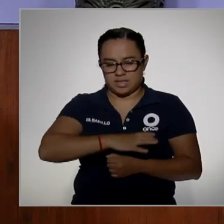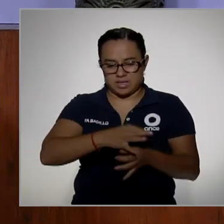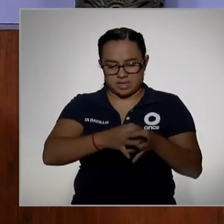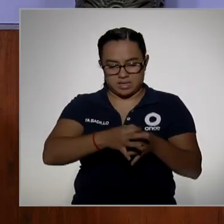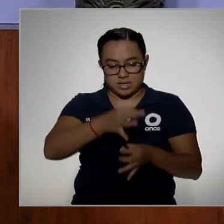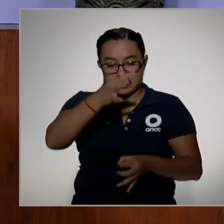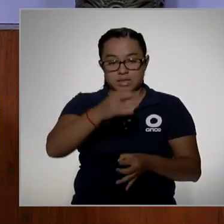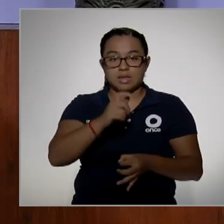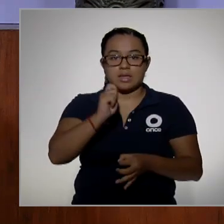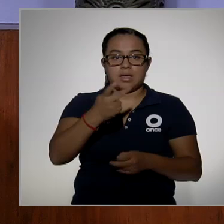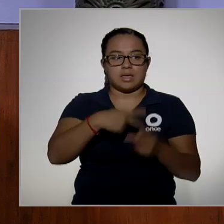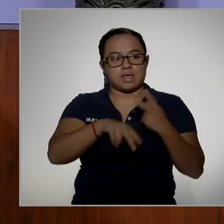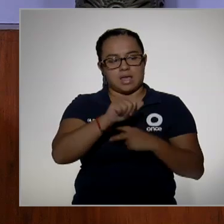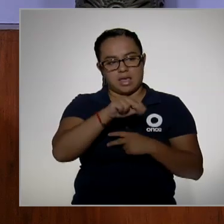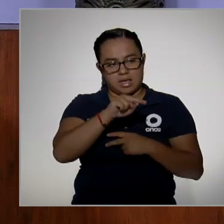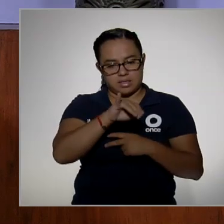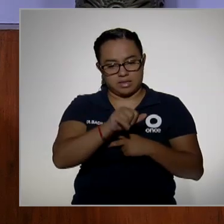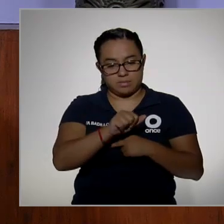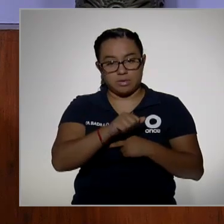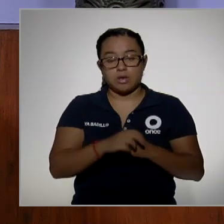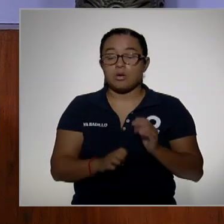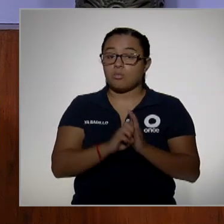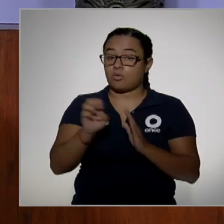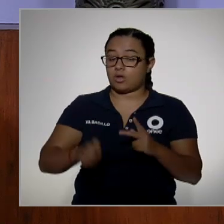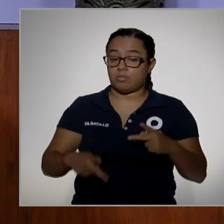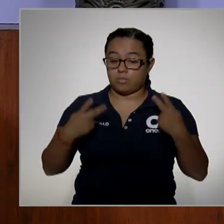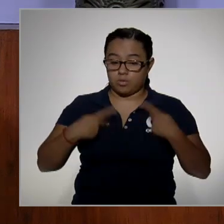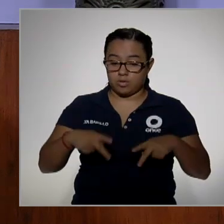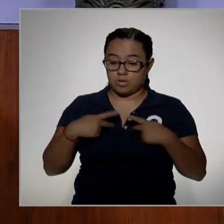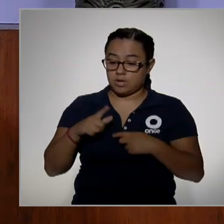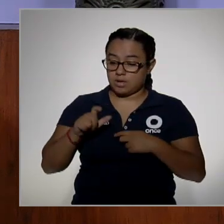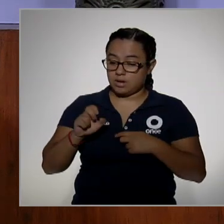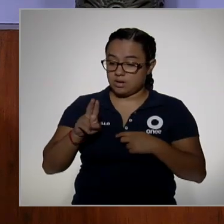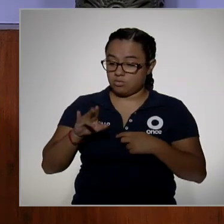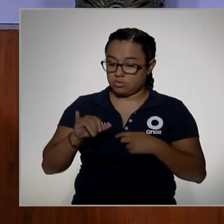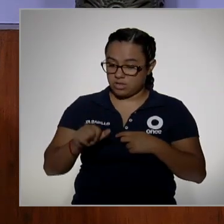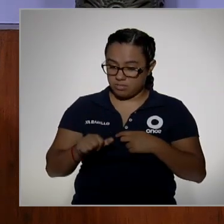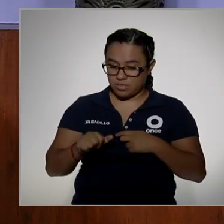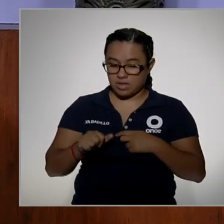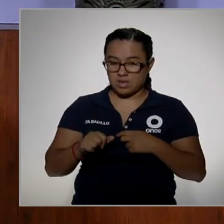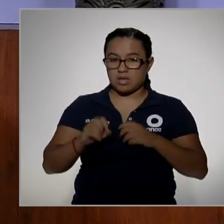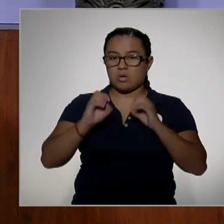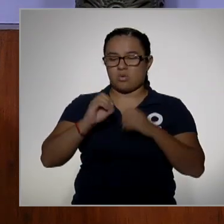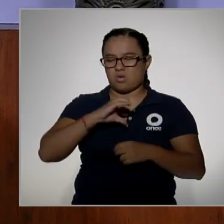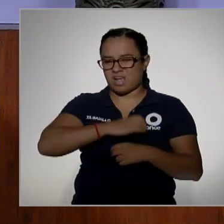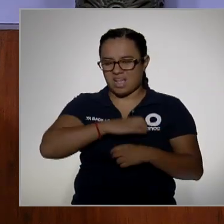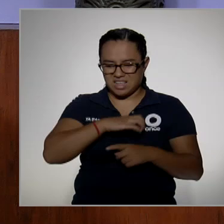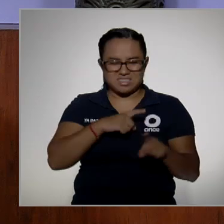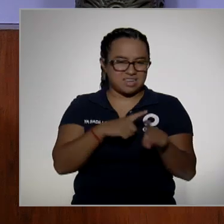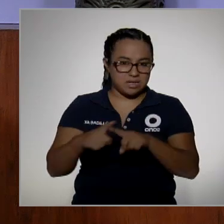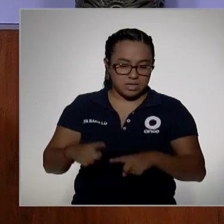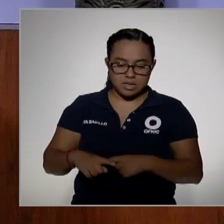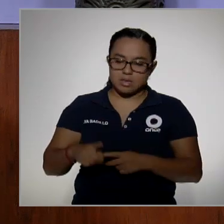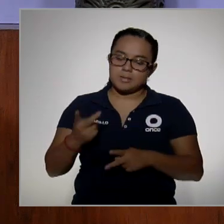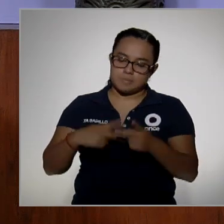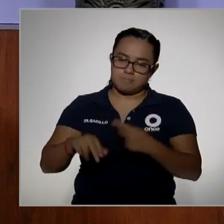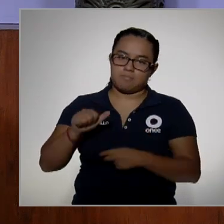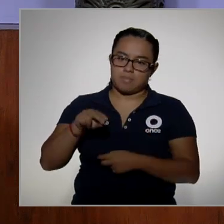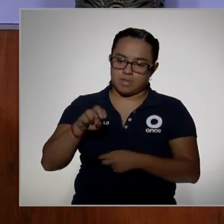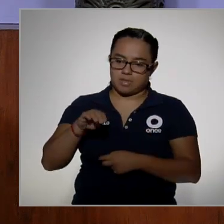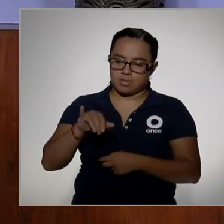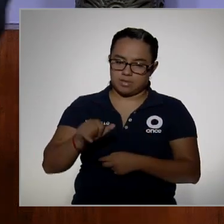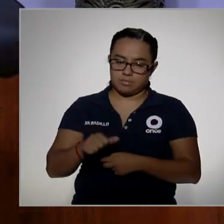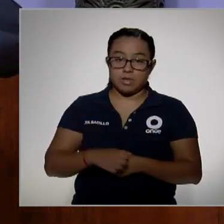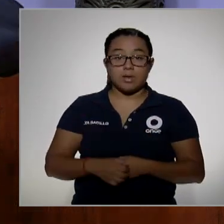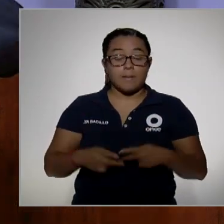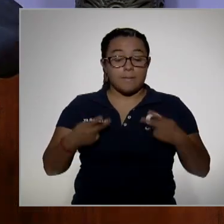causa anemia en pacientes con leucemia so algunos tumores hematológicos donde está ocupada causa anemia y